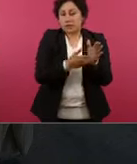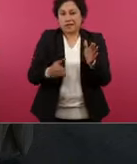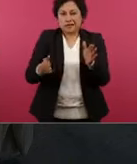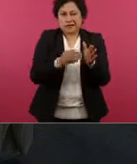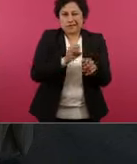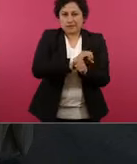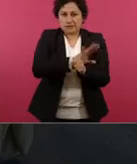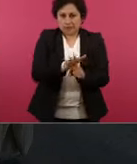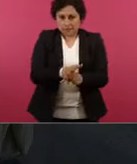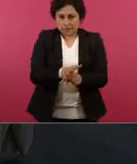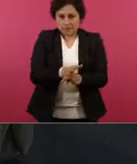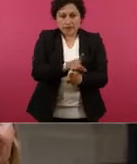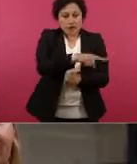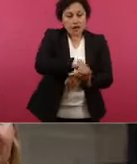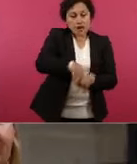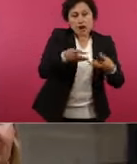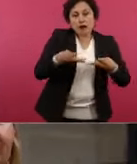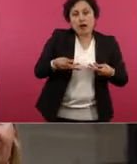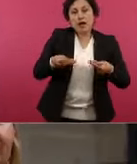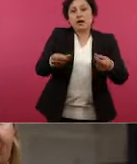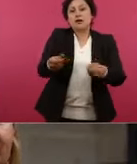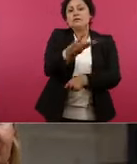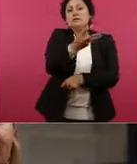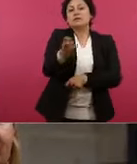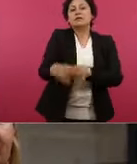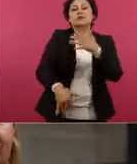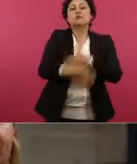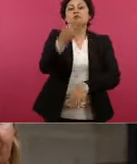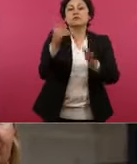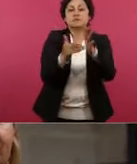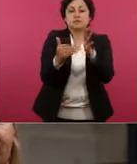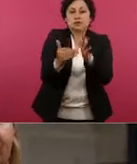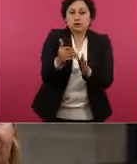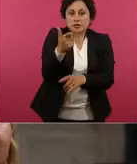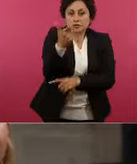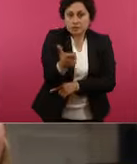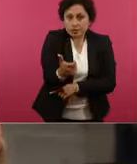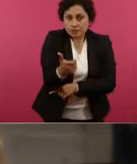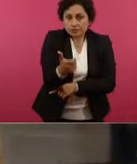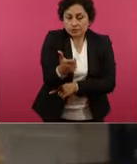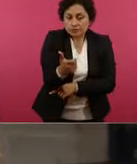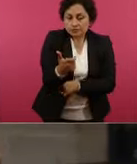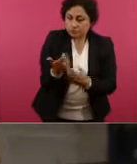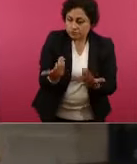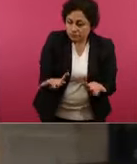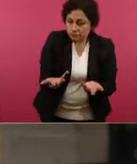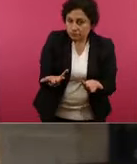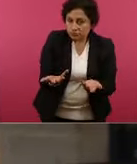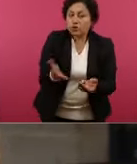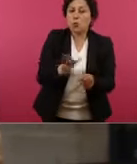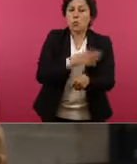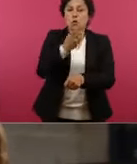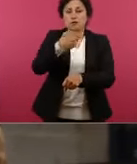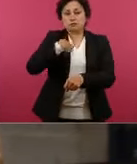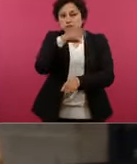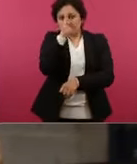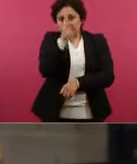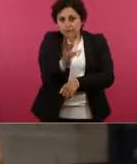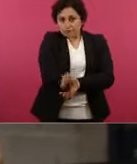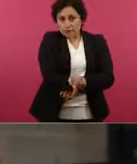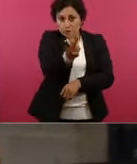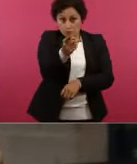se gastaron 315 millones de pesos. Entonces, yo le quisiera preguntar si usted